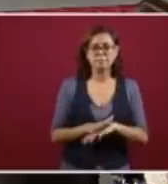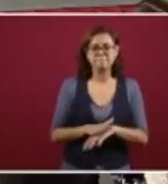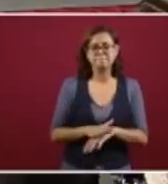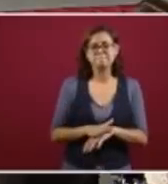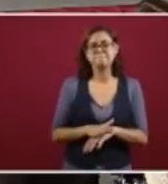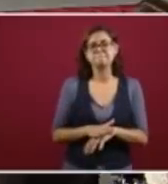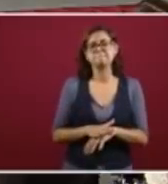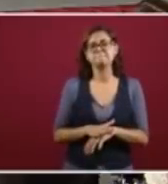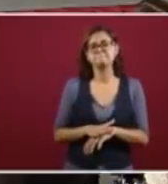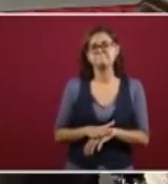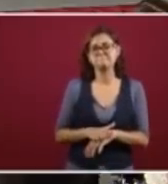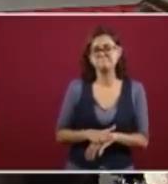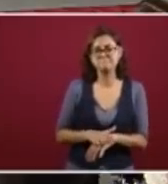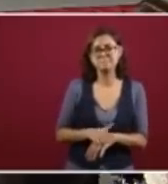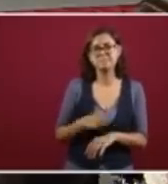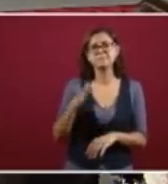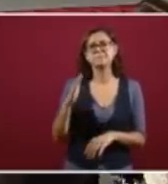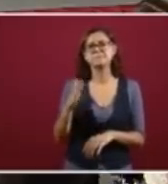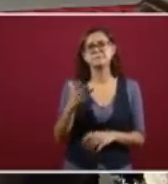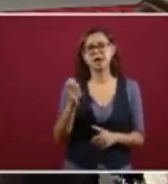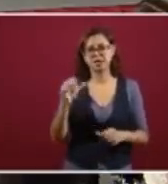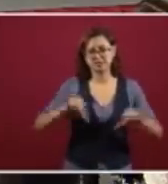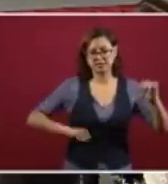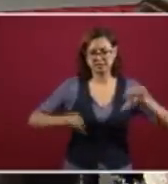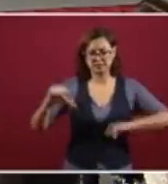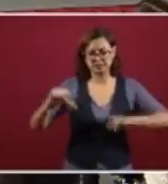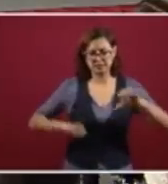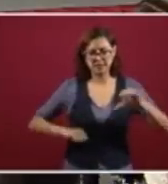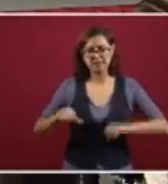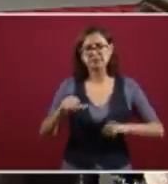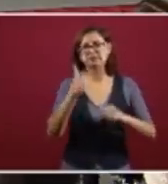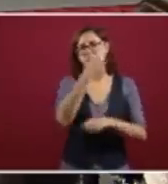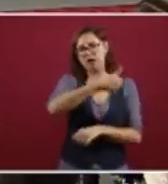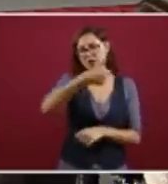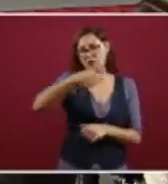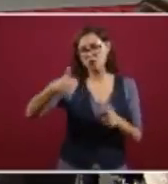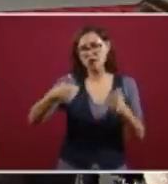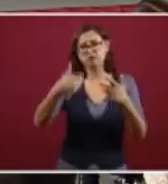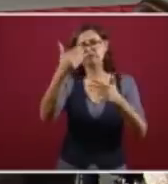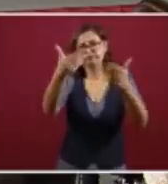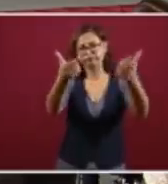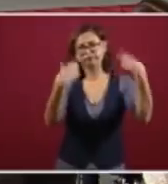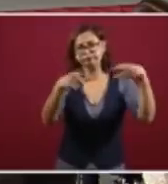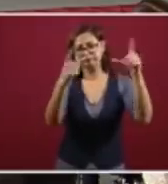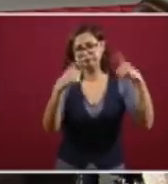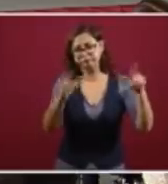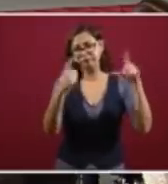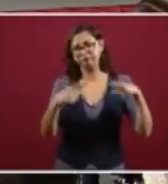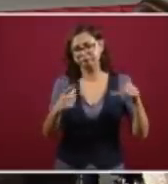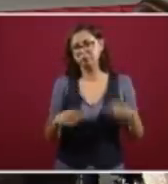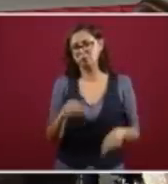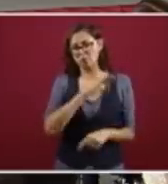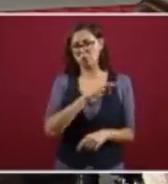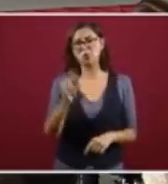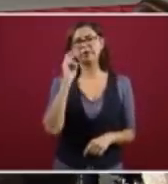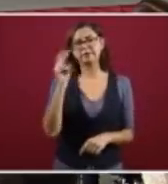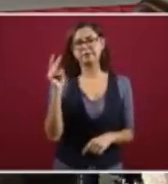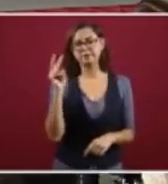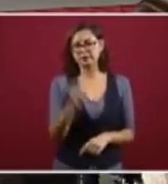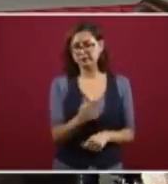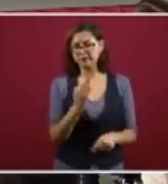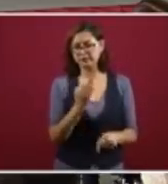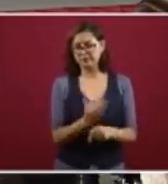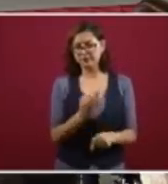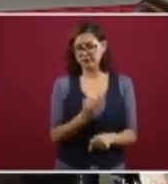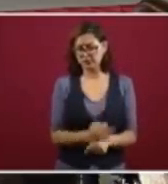de construcción de cada una de las acciones que llevaremos a cabo. Esta es la dirección de